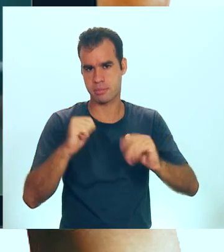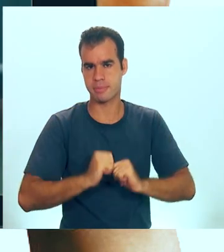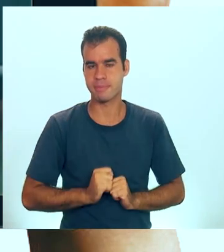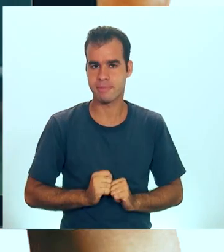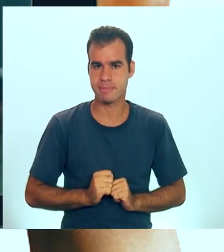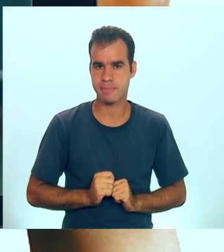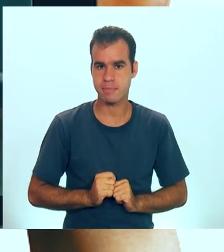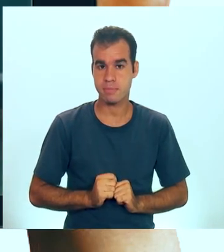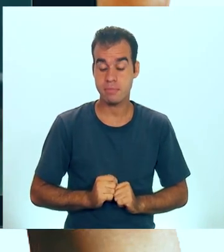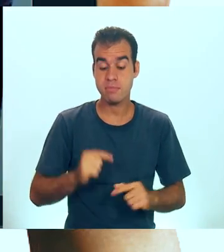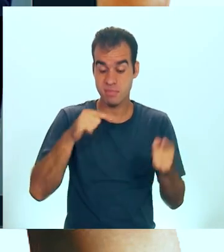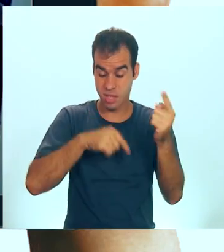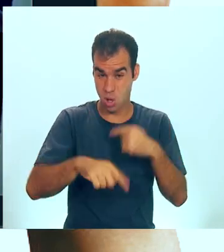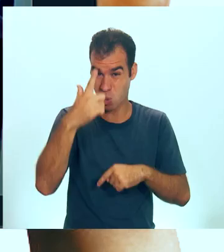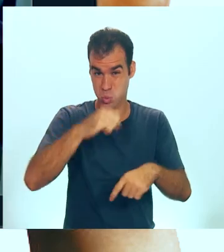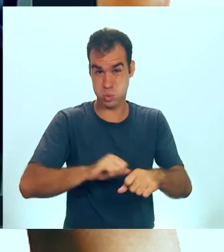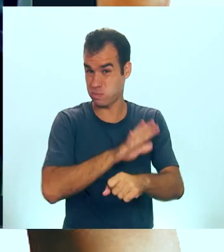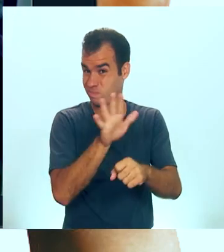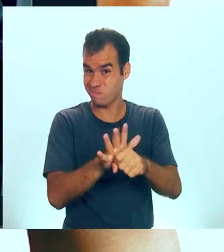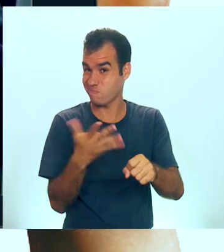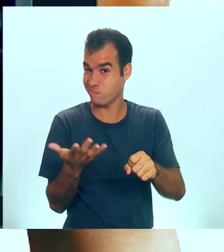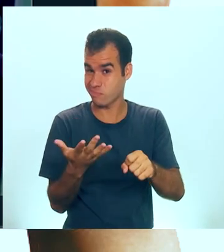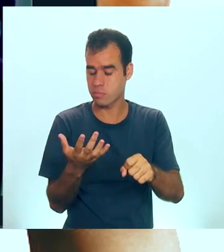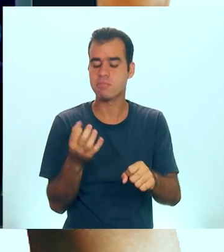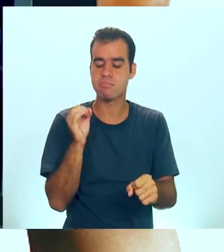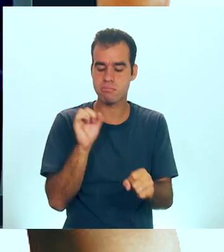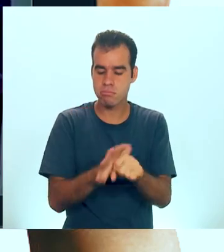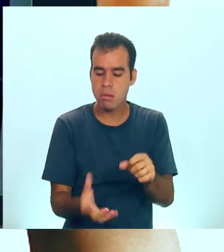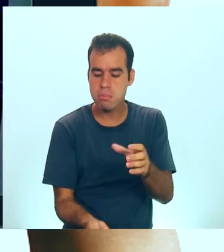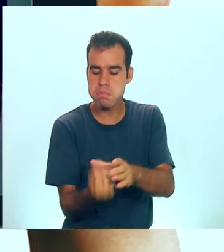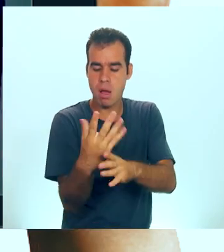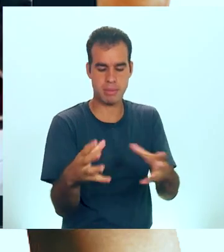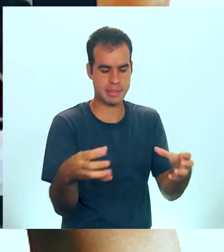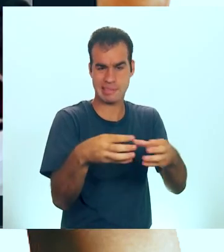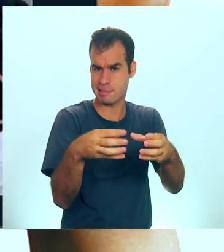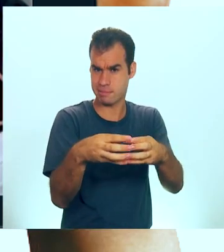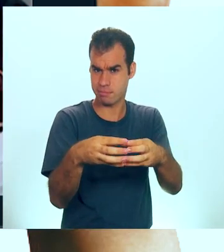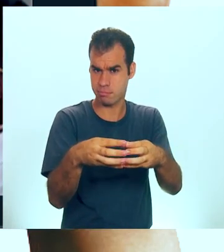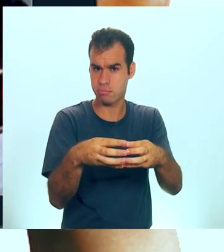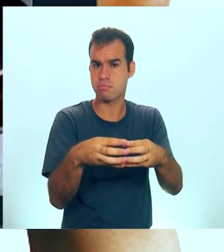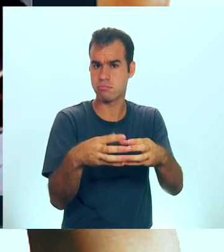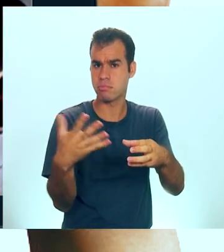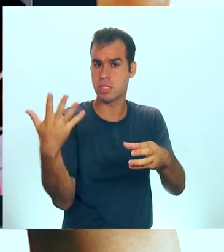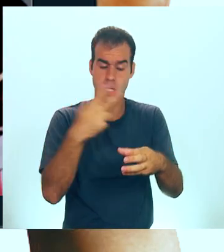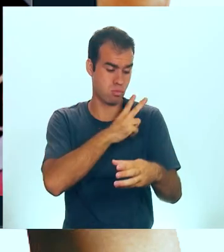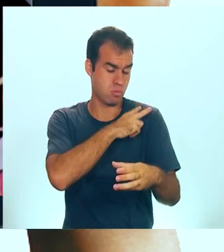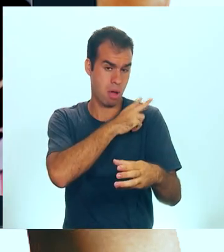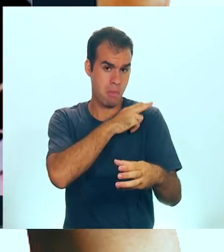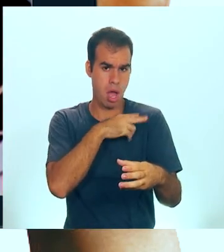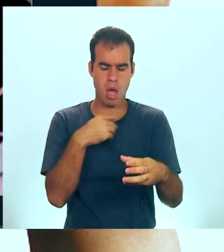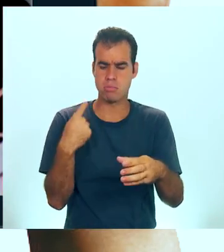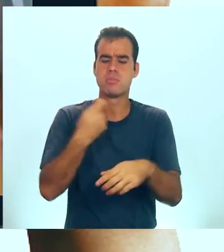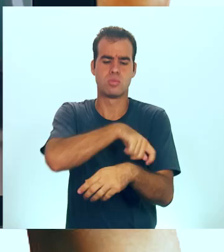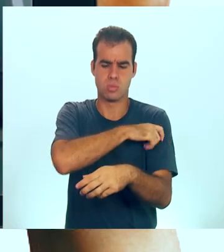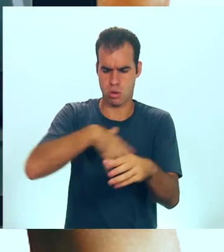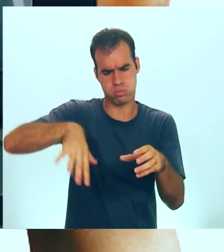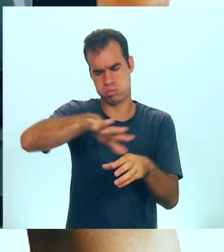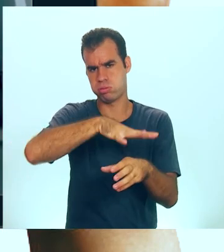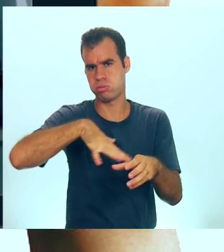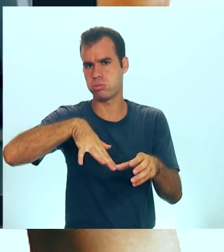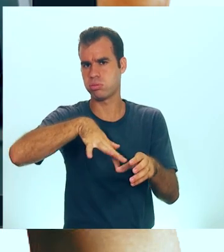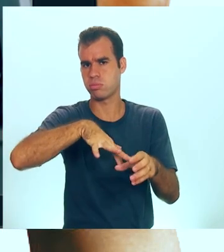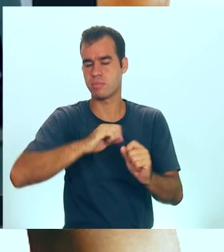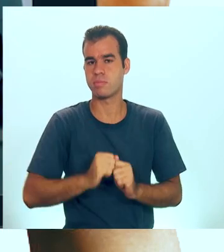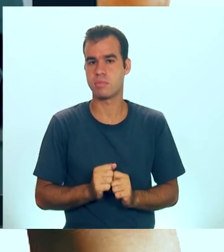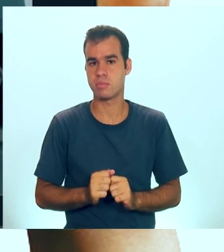actuales circunstancias se ha integrado un fuerte equipo con todos los factores del territorio, sus autoridades y pueblo en general.